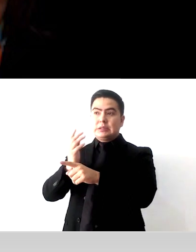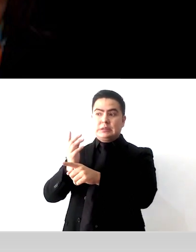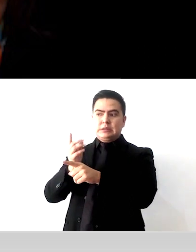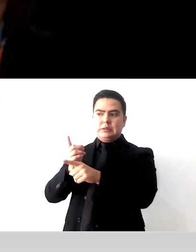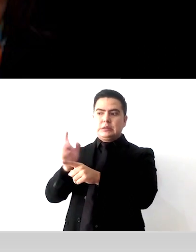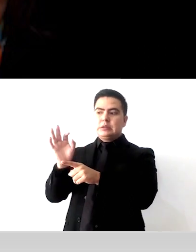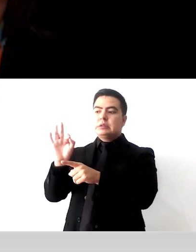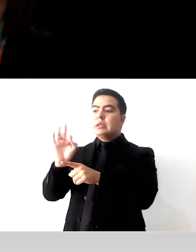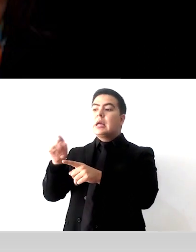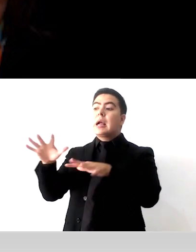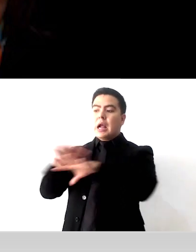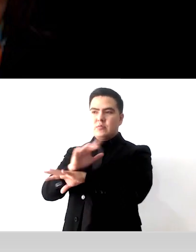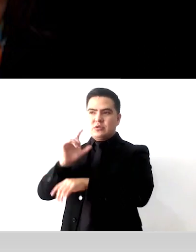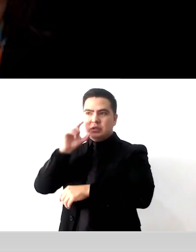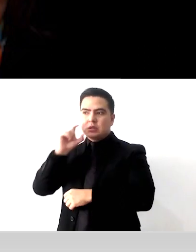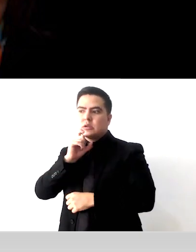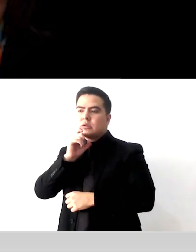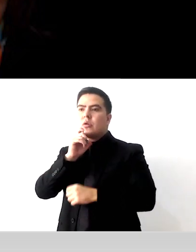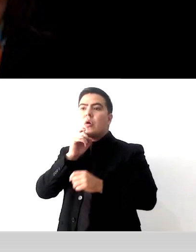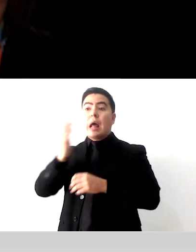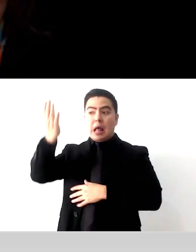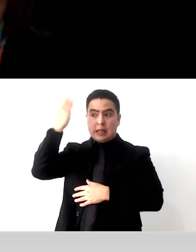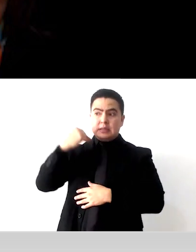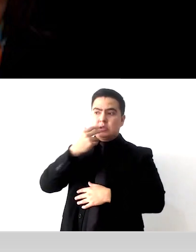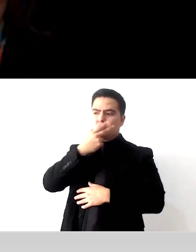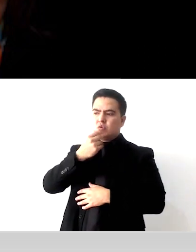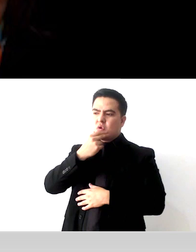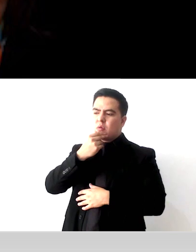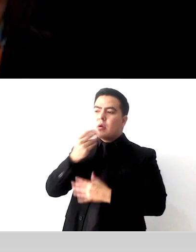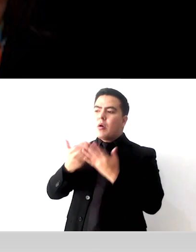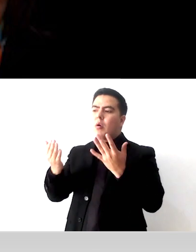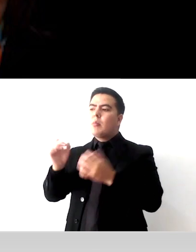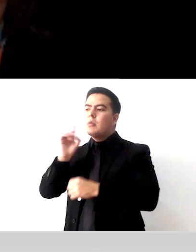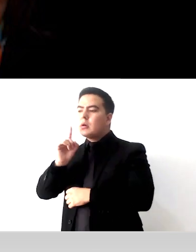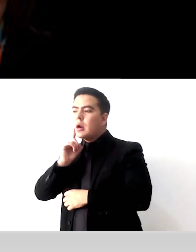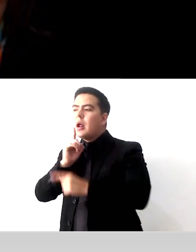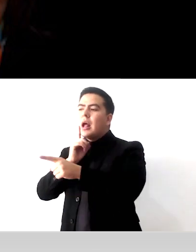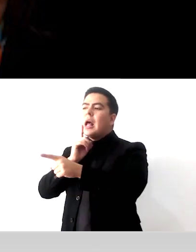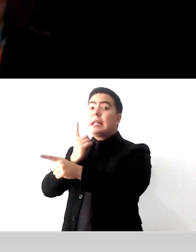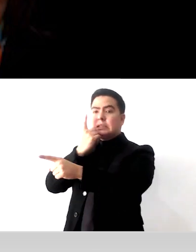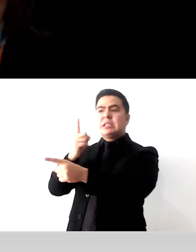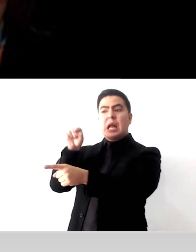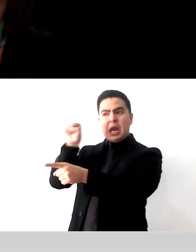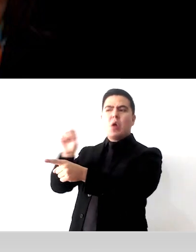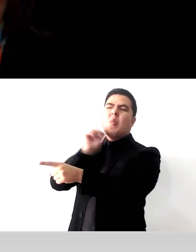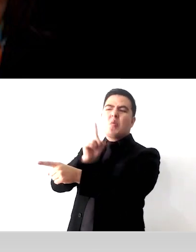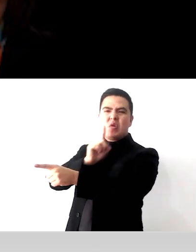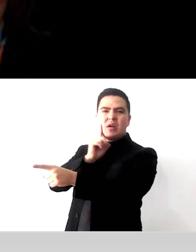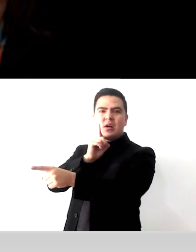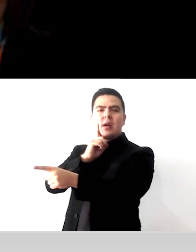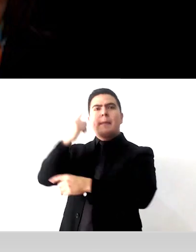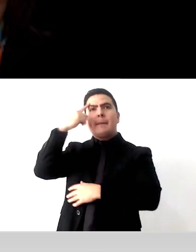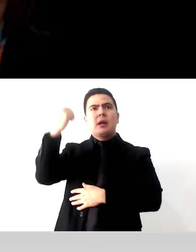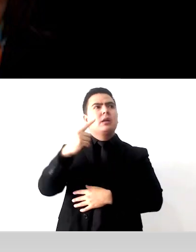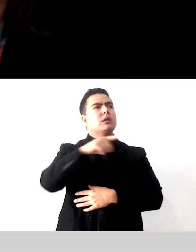trans. Y entonces esto lo hicieron para cubrir la cuota de género, para alcanzar, o la